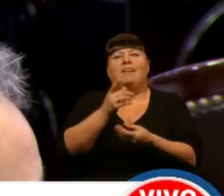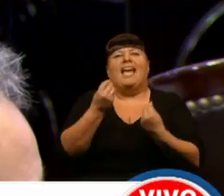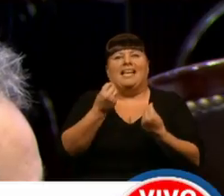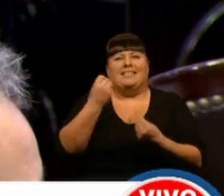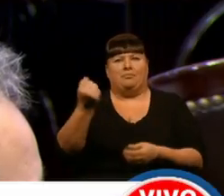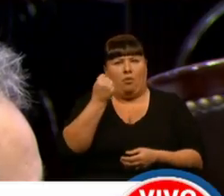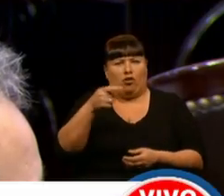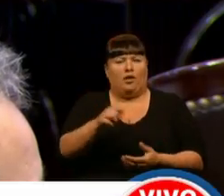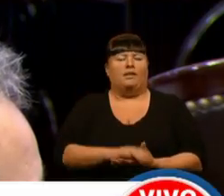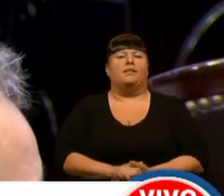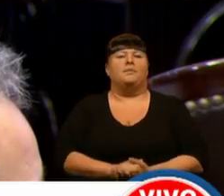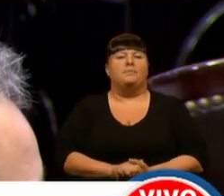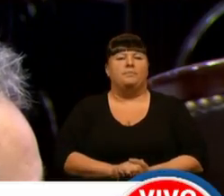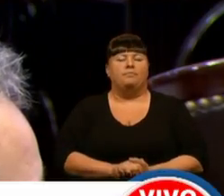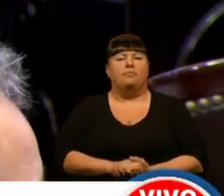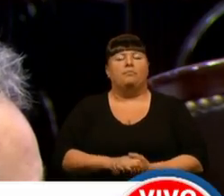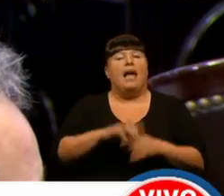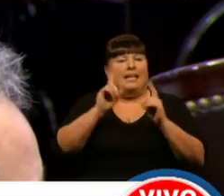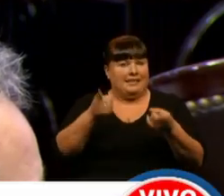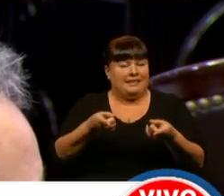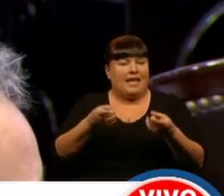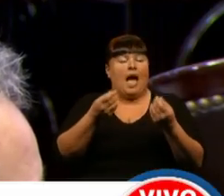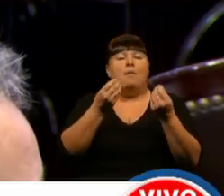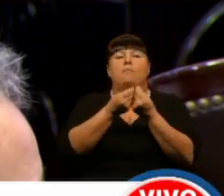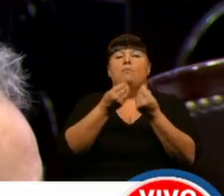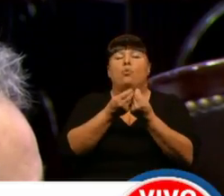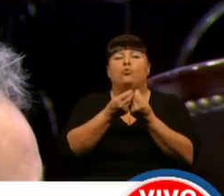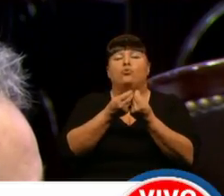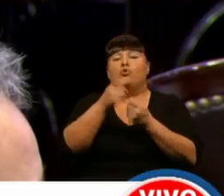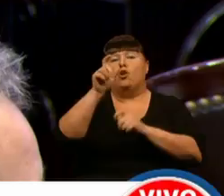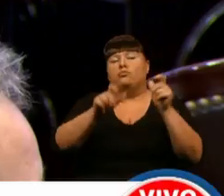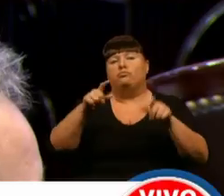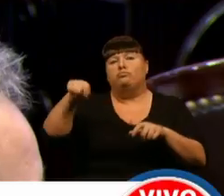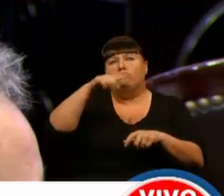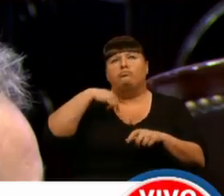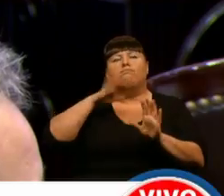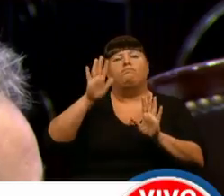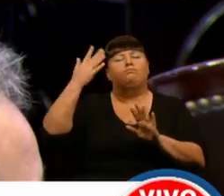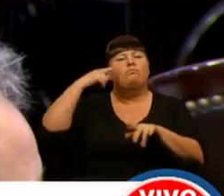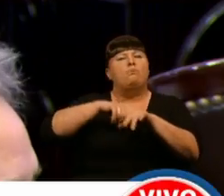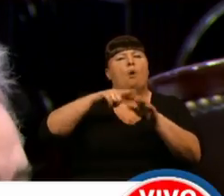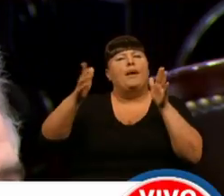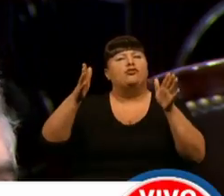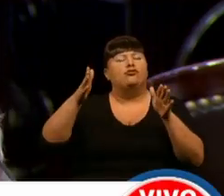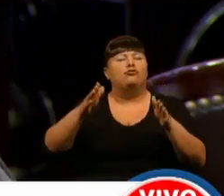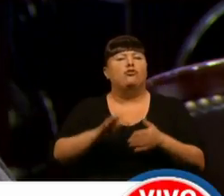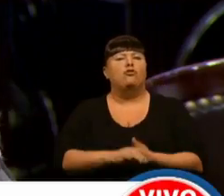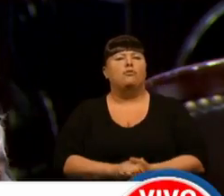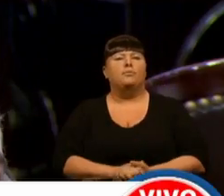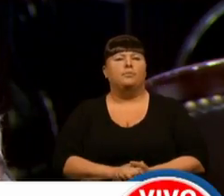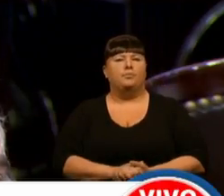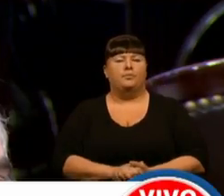significa a mí incluso para muchos que venimos de un tiempo en el cual